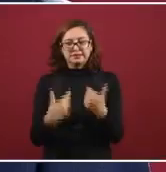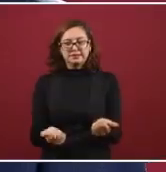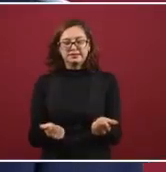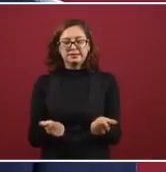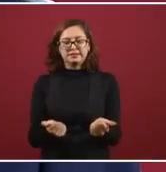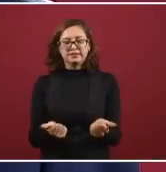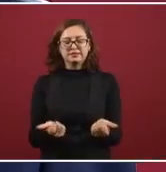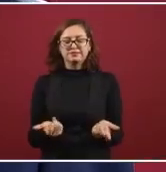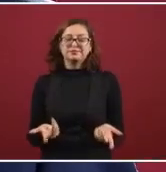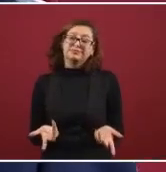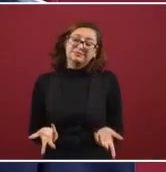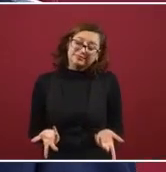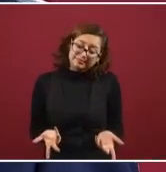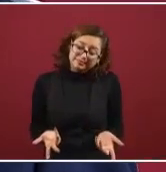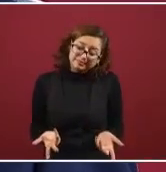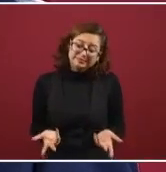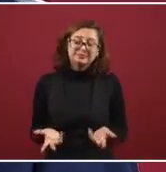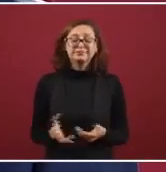Es que